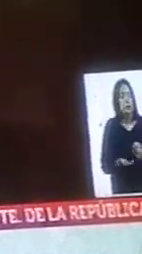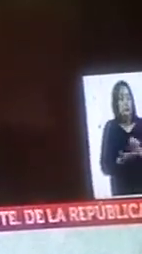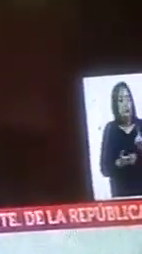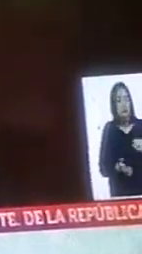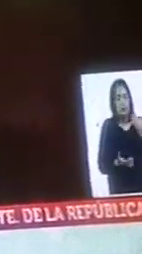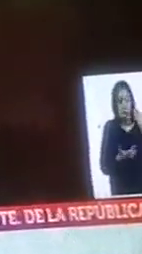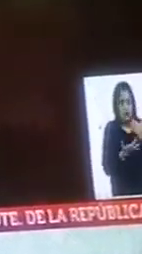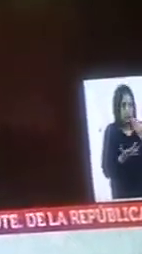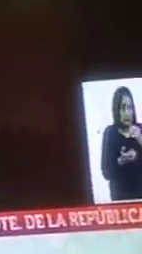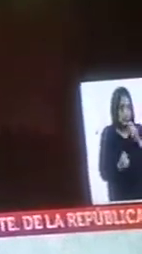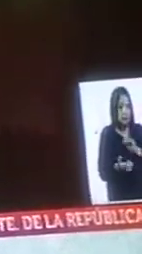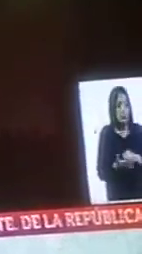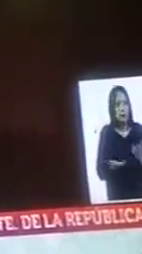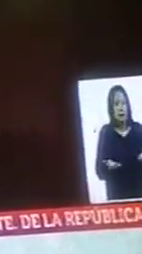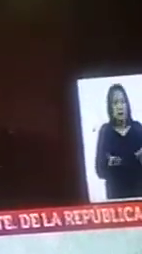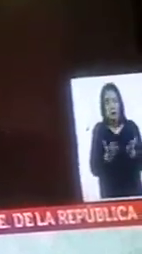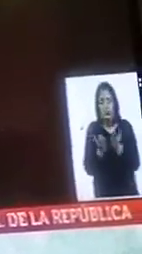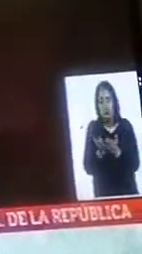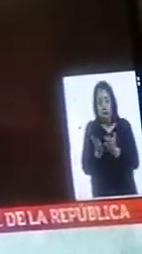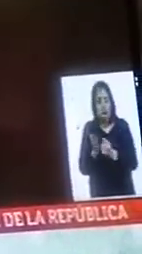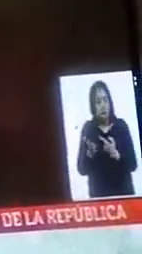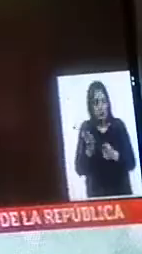instituciones educativas